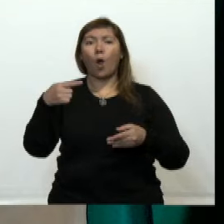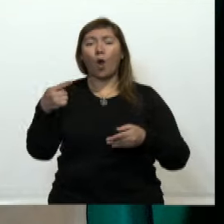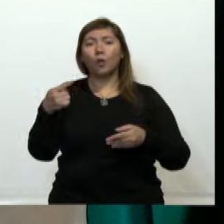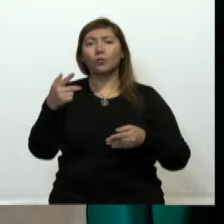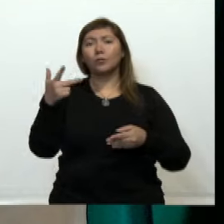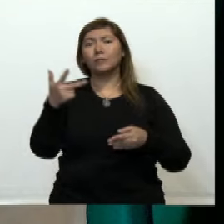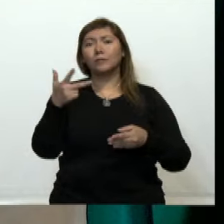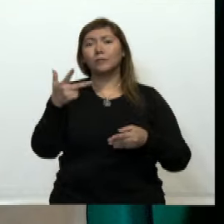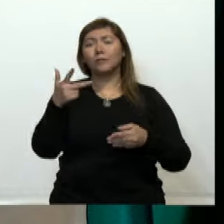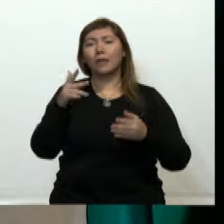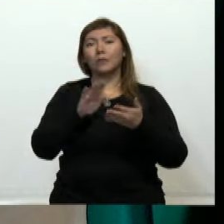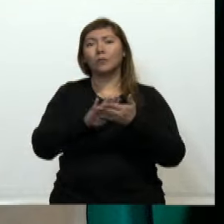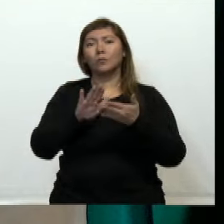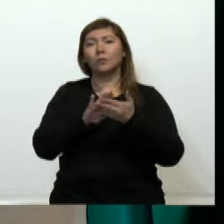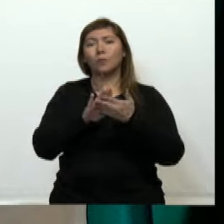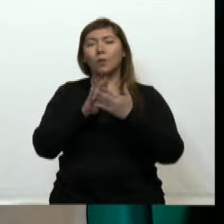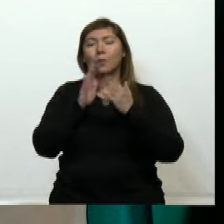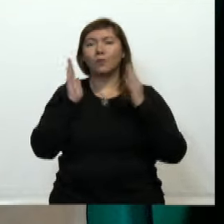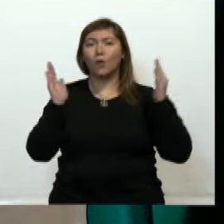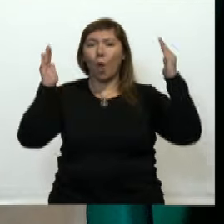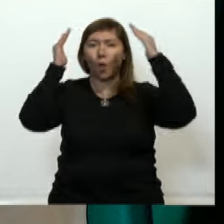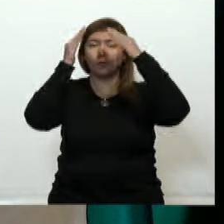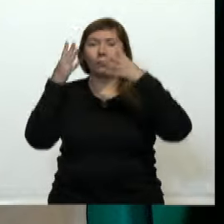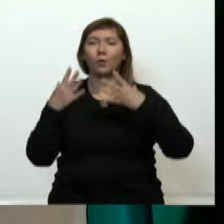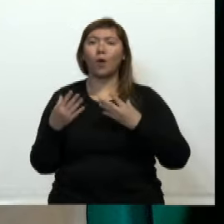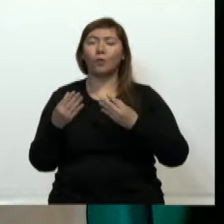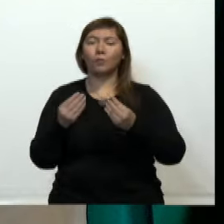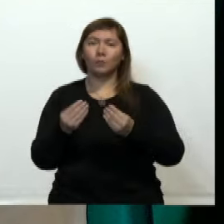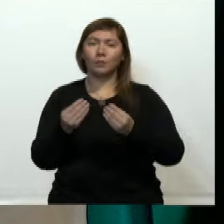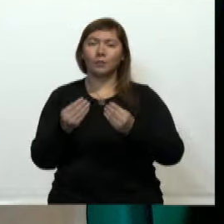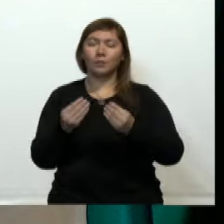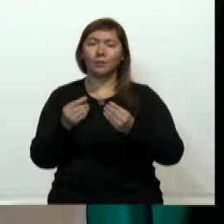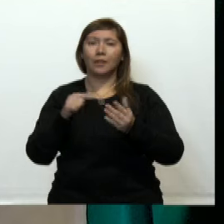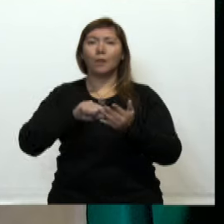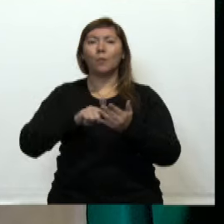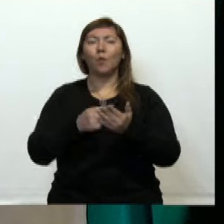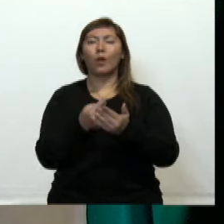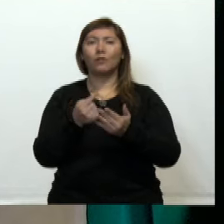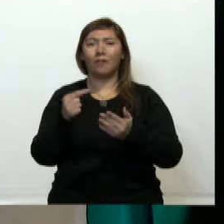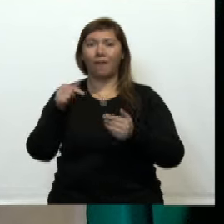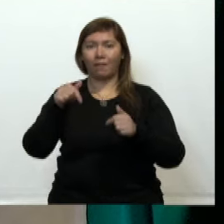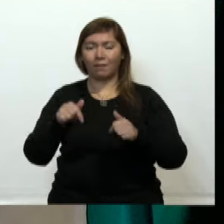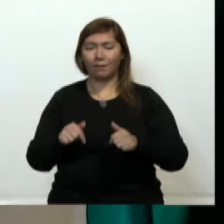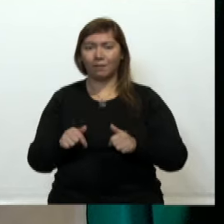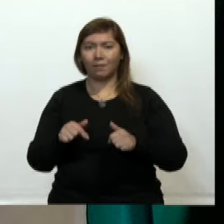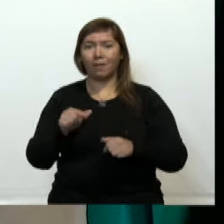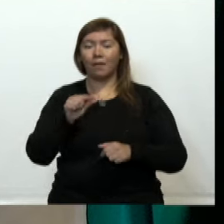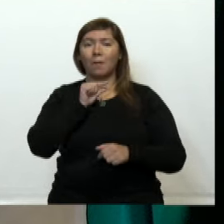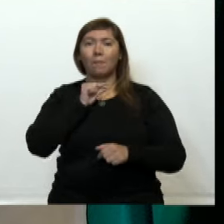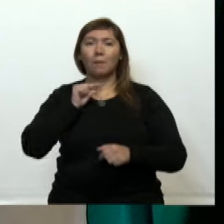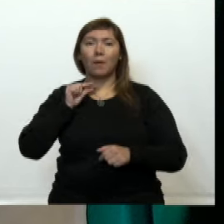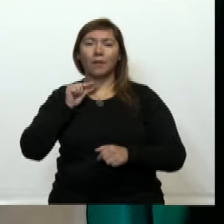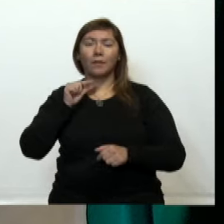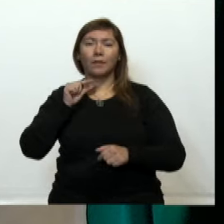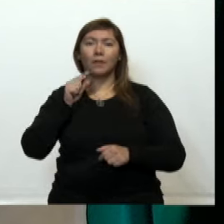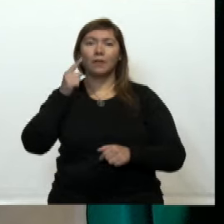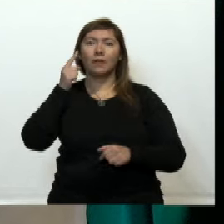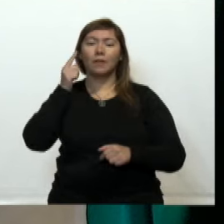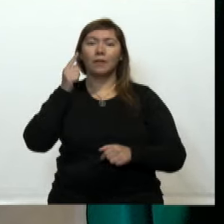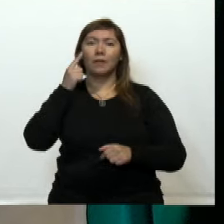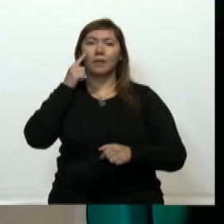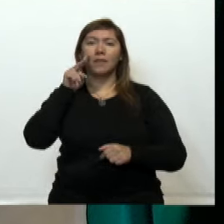nuevos obispos auxiliares para la Arquidiócesis de Buenos Aires, al padre Iván Dorneles, hasta